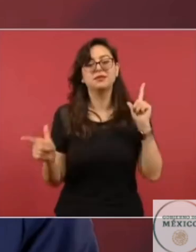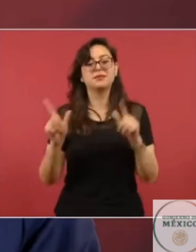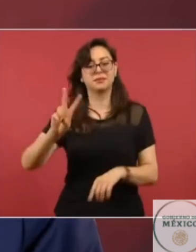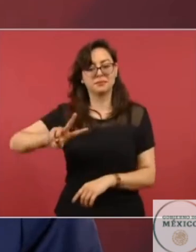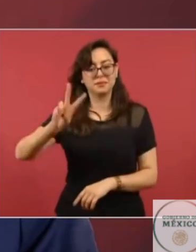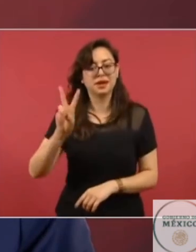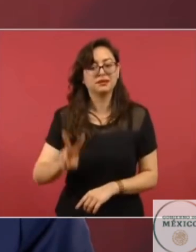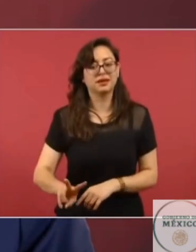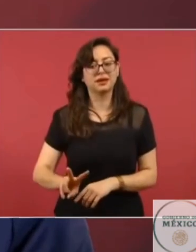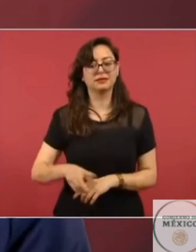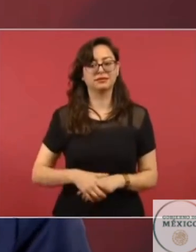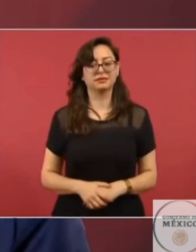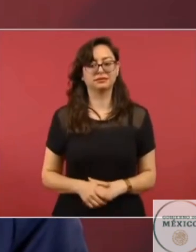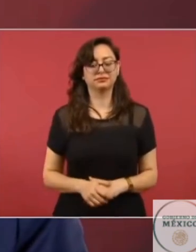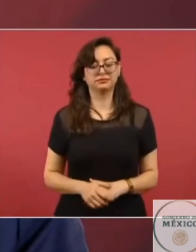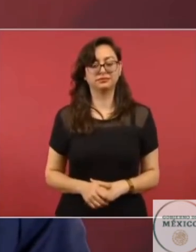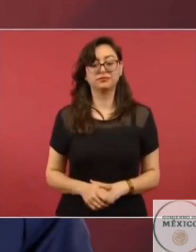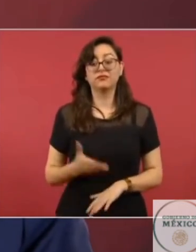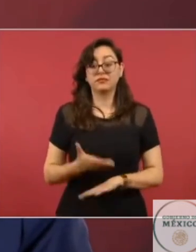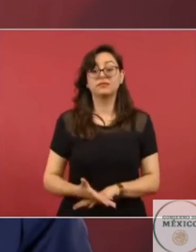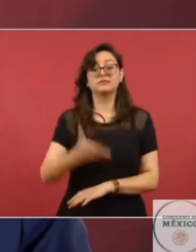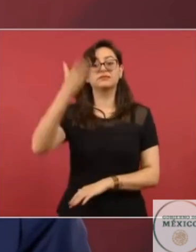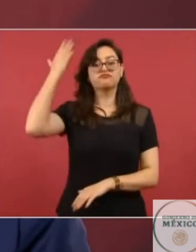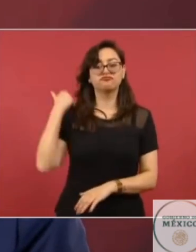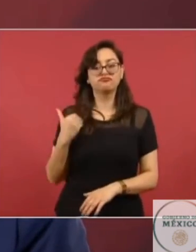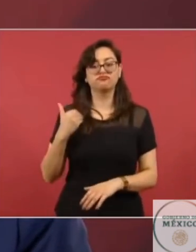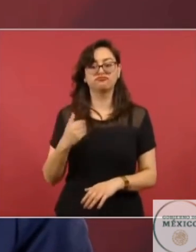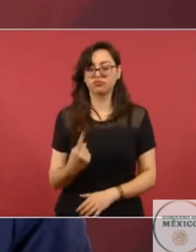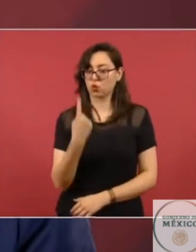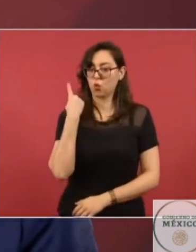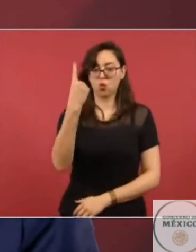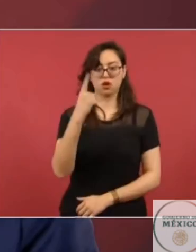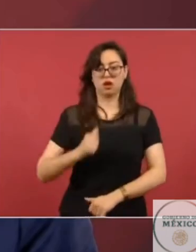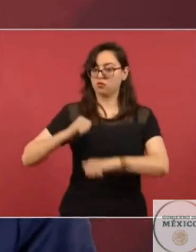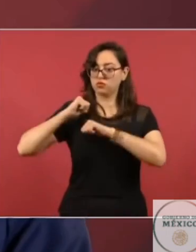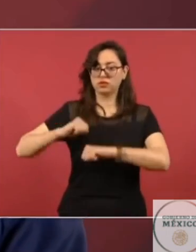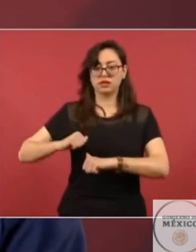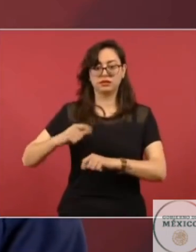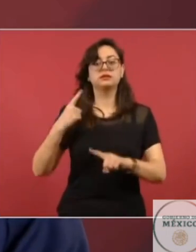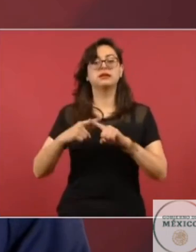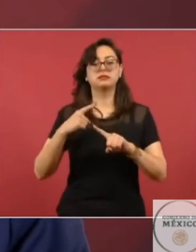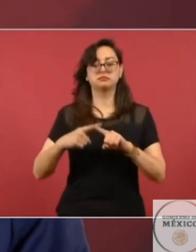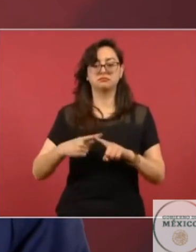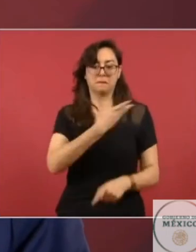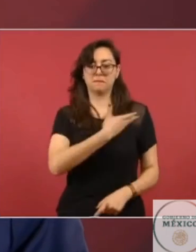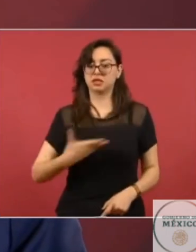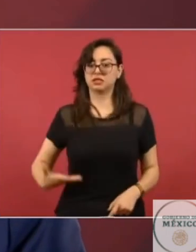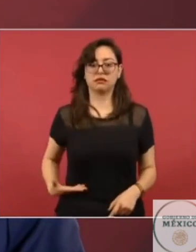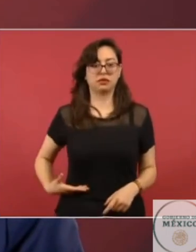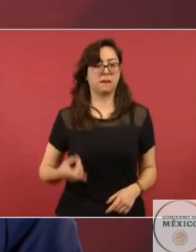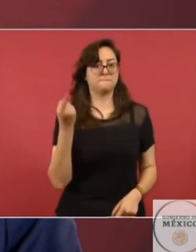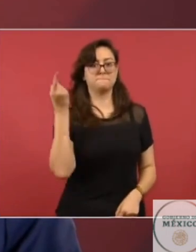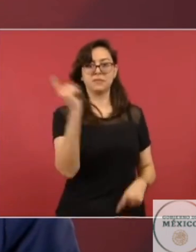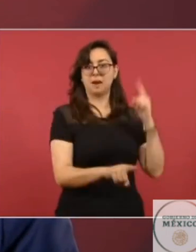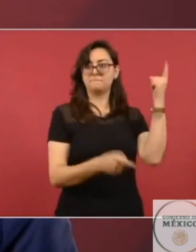Que no había. Antes el poder de los poderes era el ejecutivo, era el presidente.